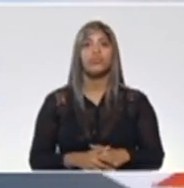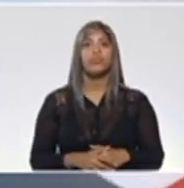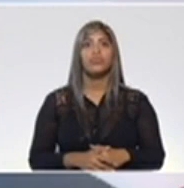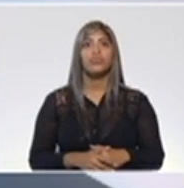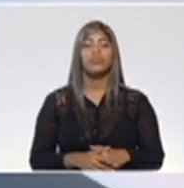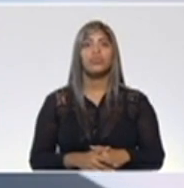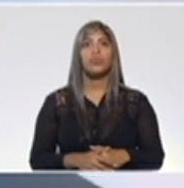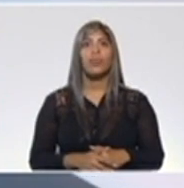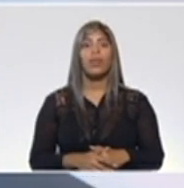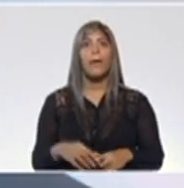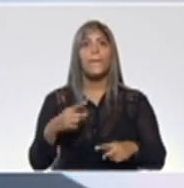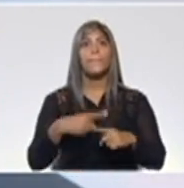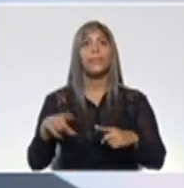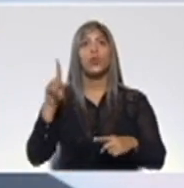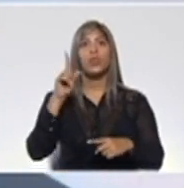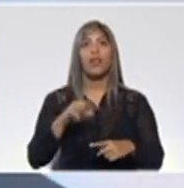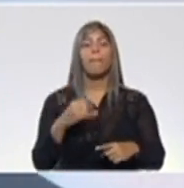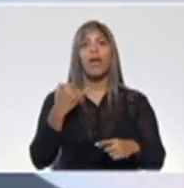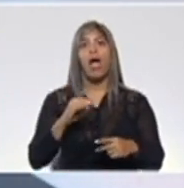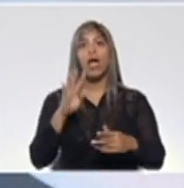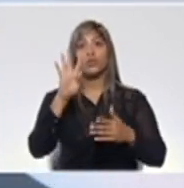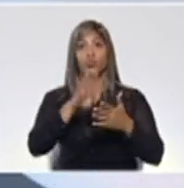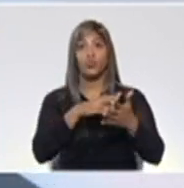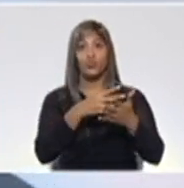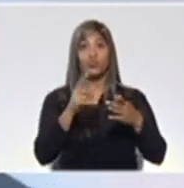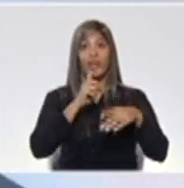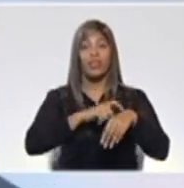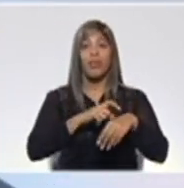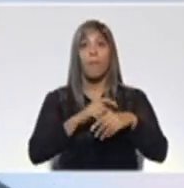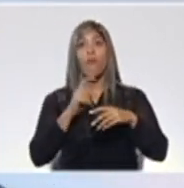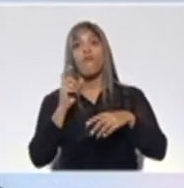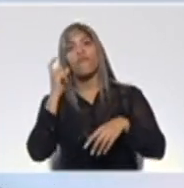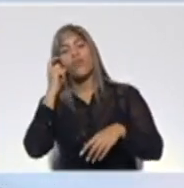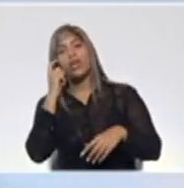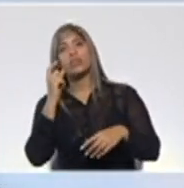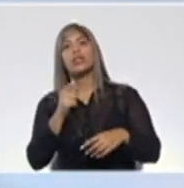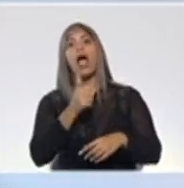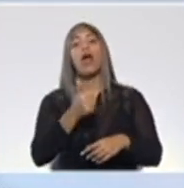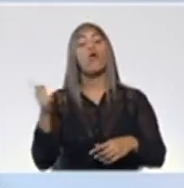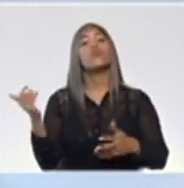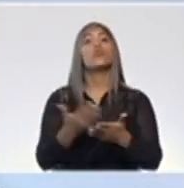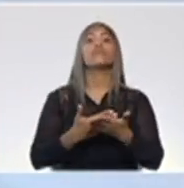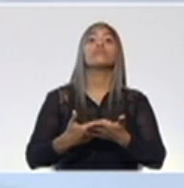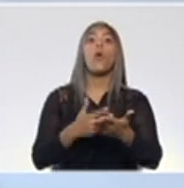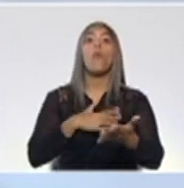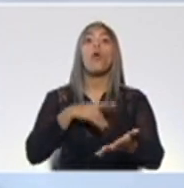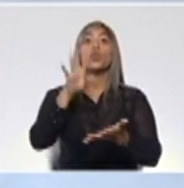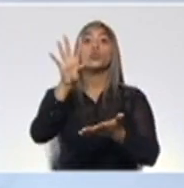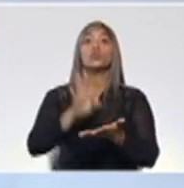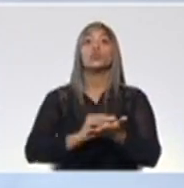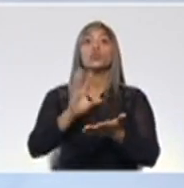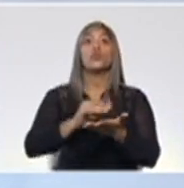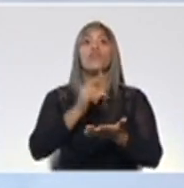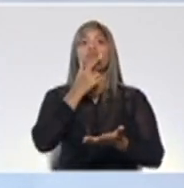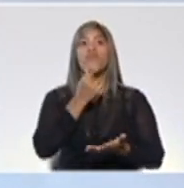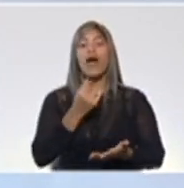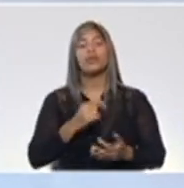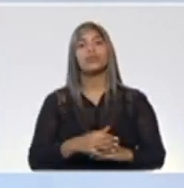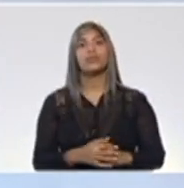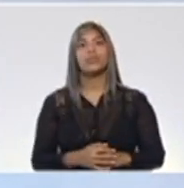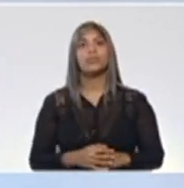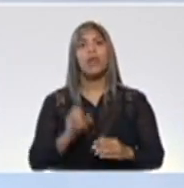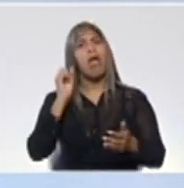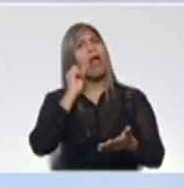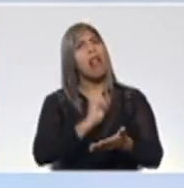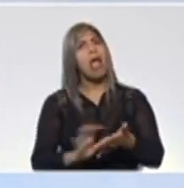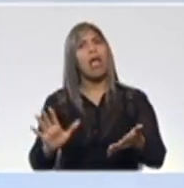me.gov.be. Pero también tenemos un calendario mensual que los prepara para cada una de las clases y se puede descargar muy fácilmente y además de